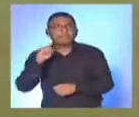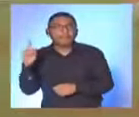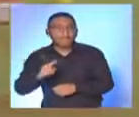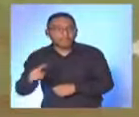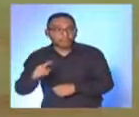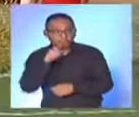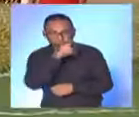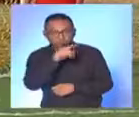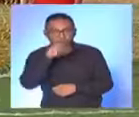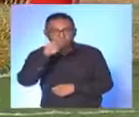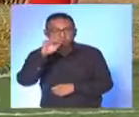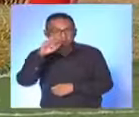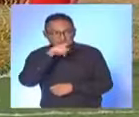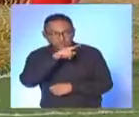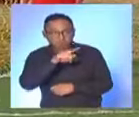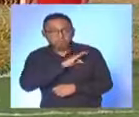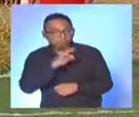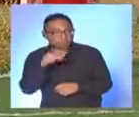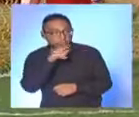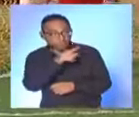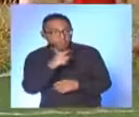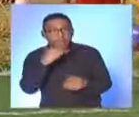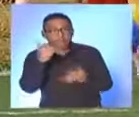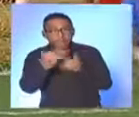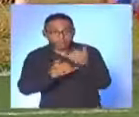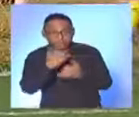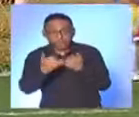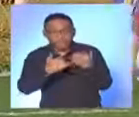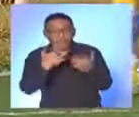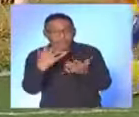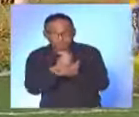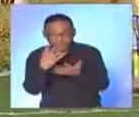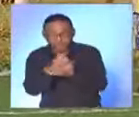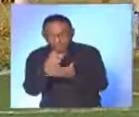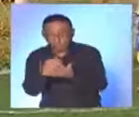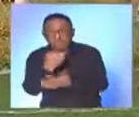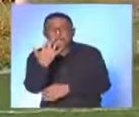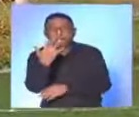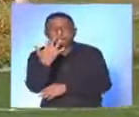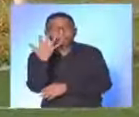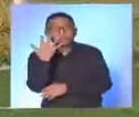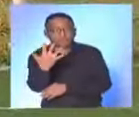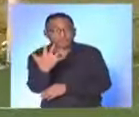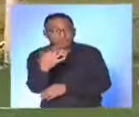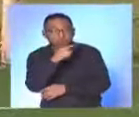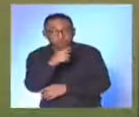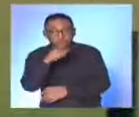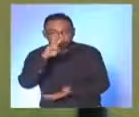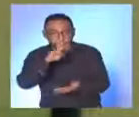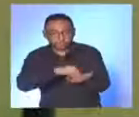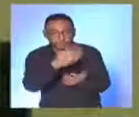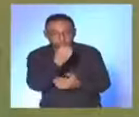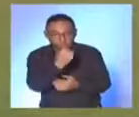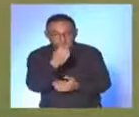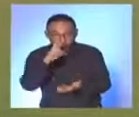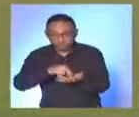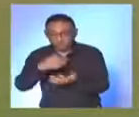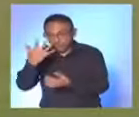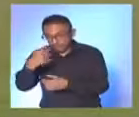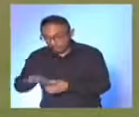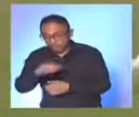tiene récord en dicha división de 55 partidos ganados en forma consecutiva, conseguidos en la temporada 2009-2010